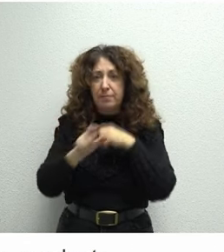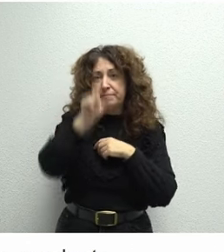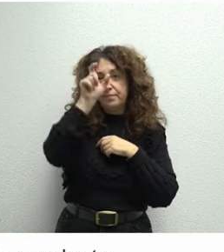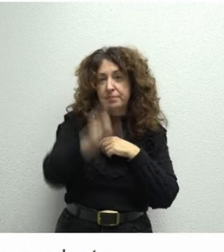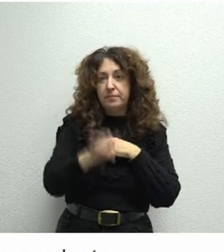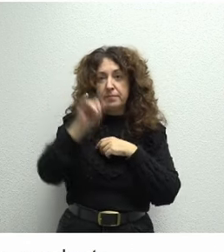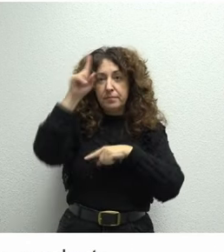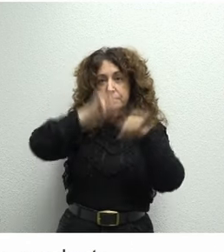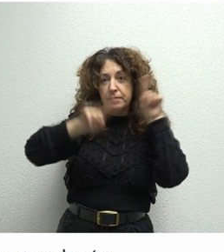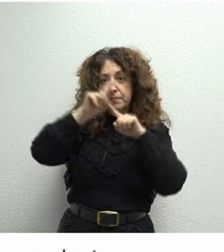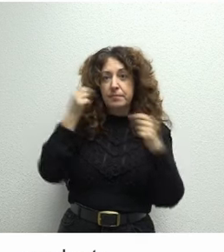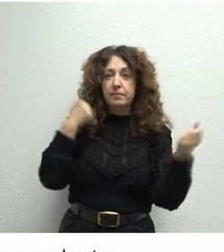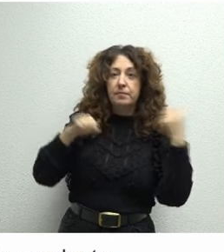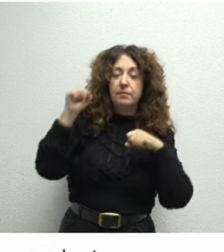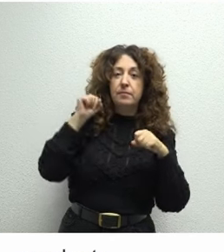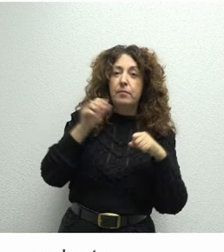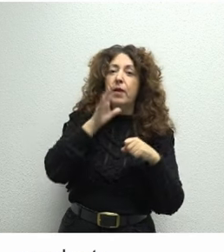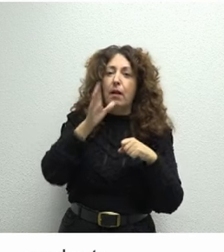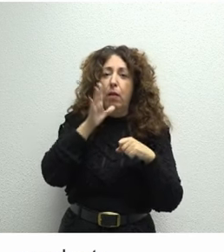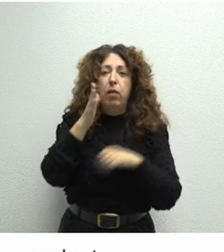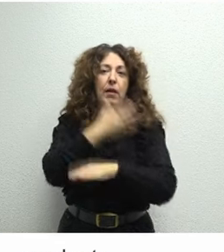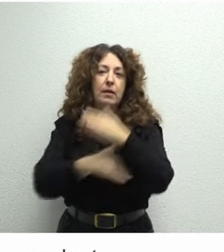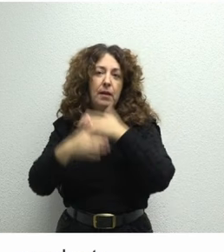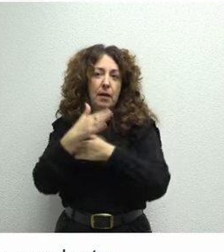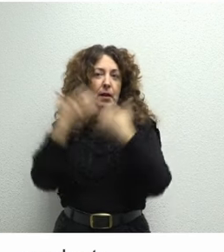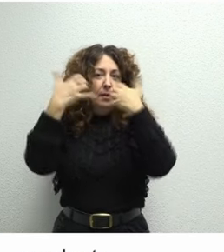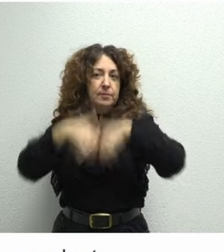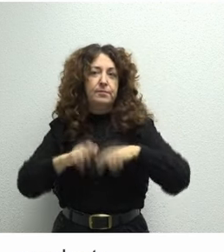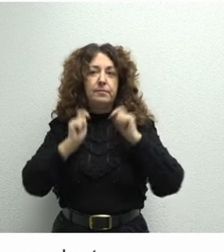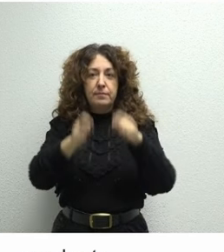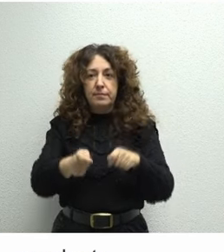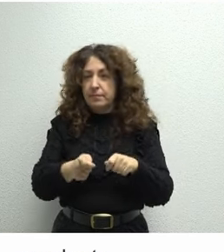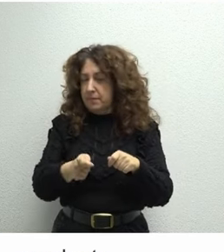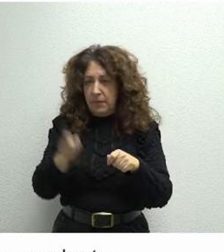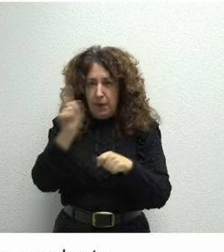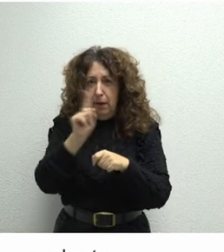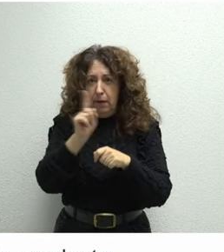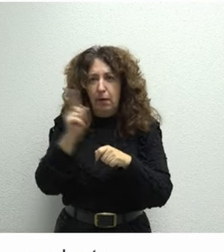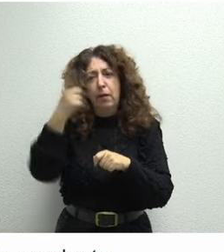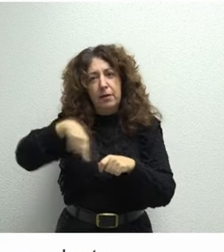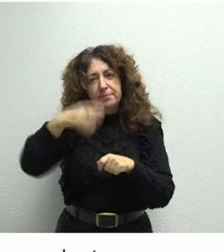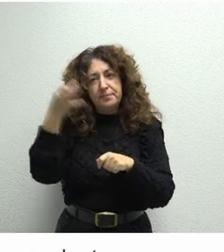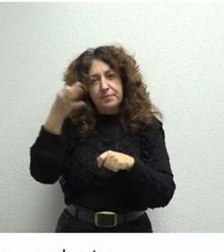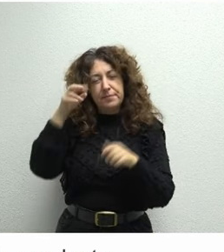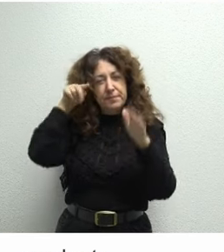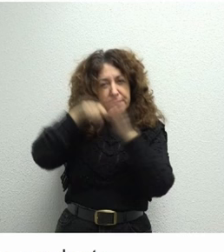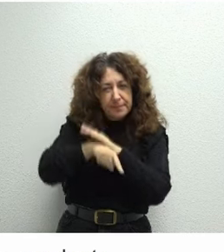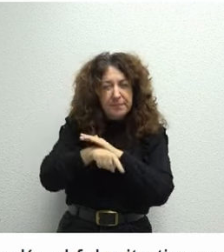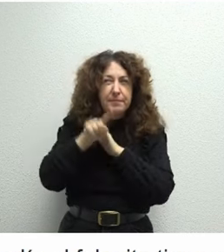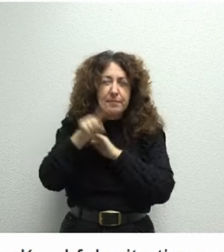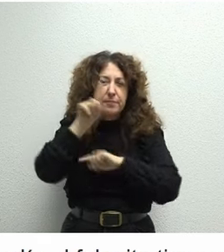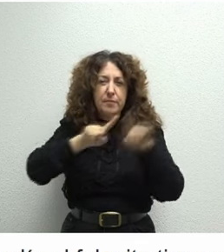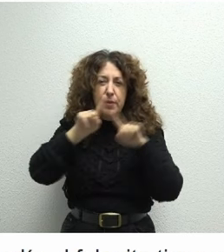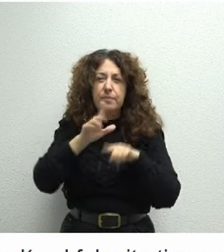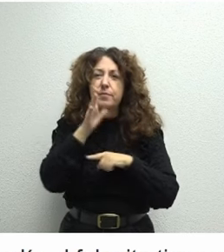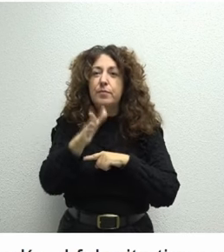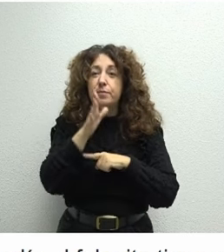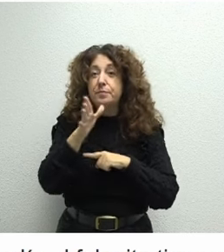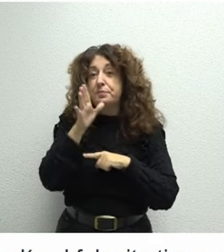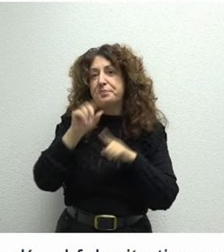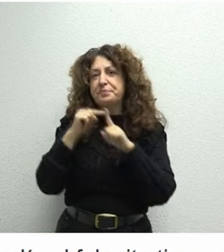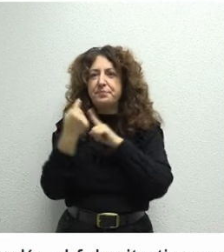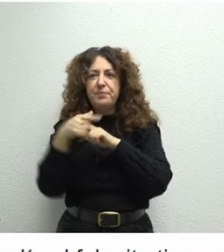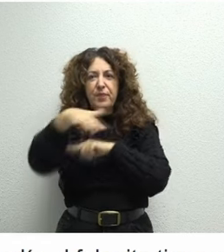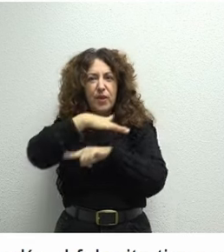cierto problema de conducta Simplemente porque tiene discapacidad intelectual sino Bueno vamos a adentrarnos en por qué fulanito tiene ese Problema quizás por factores